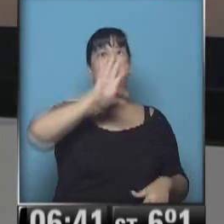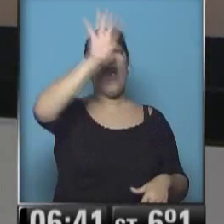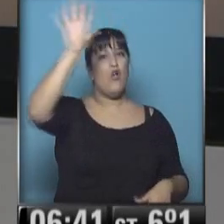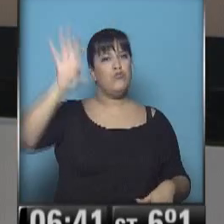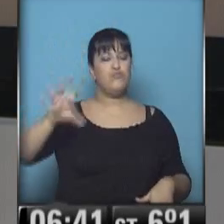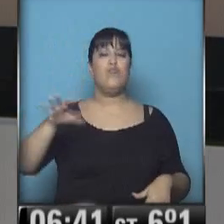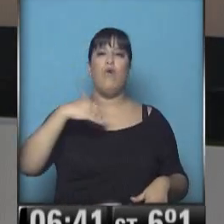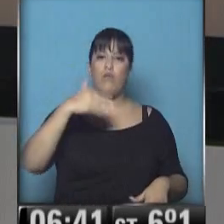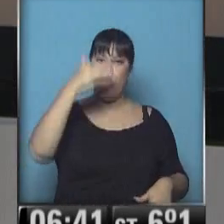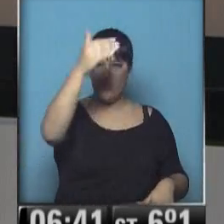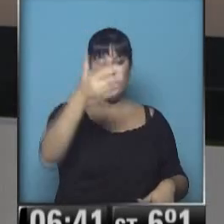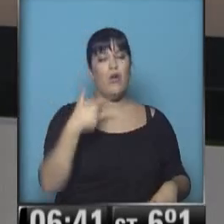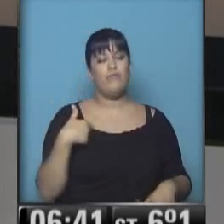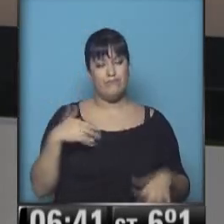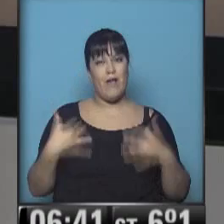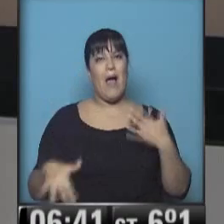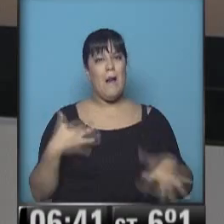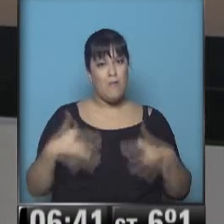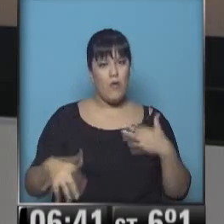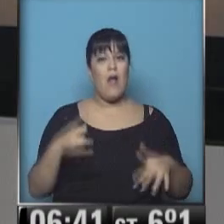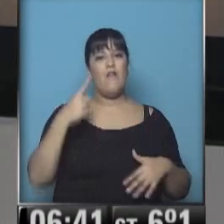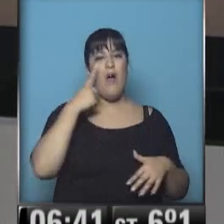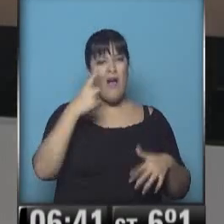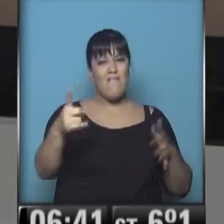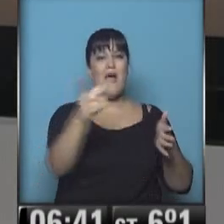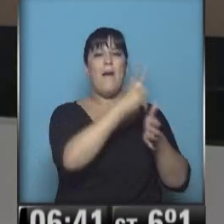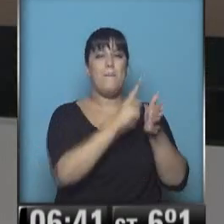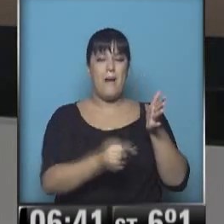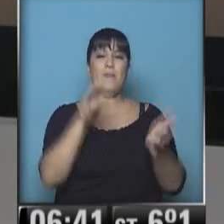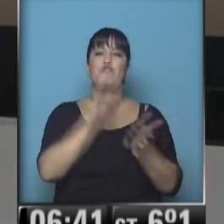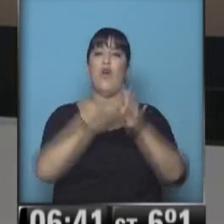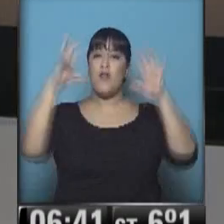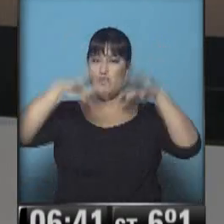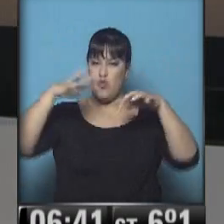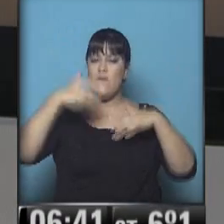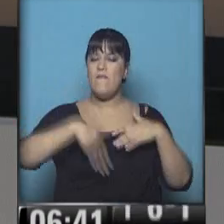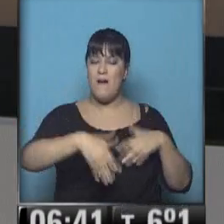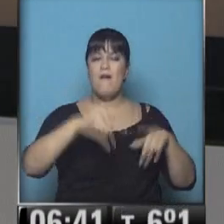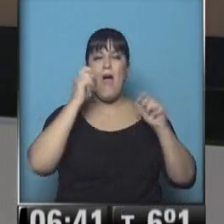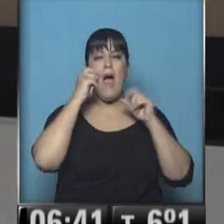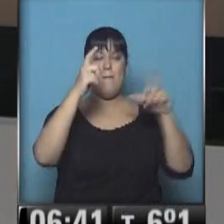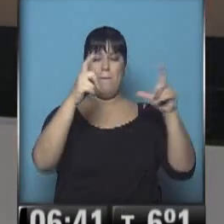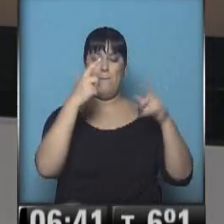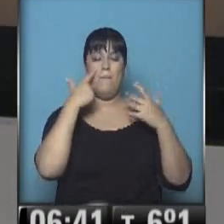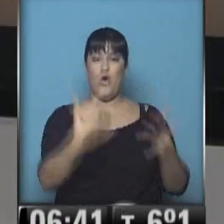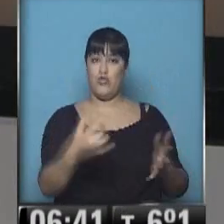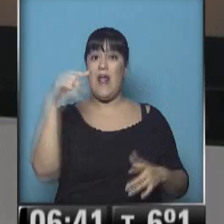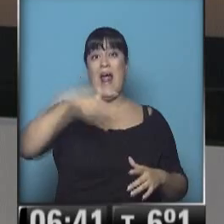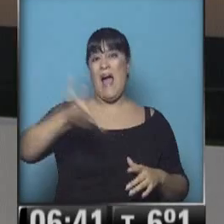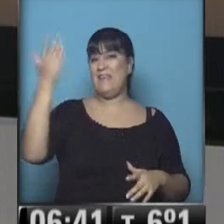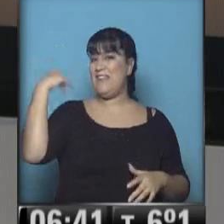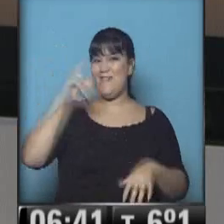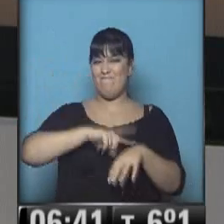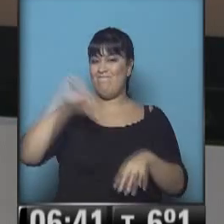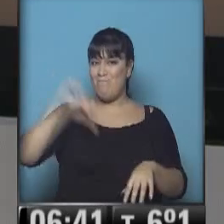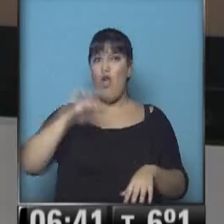estoy apurando ahora para poder llegar a ver el mapa de las lluvias, ¿eh? Que ayer no lo pudimos poner, amigos, hoy lo vamos a cumplir,